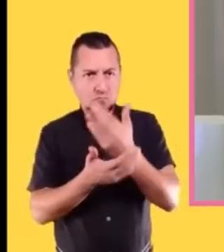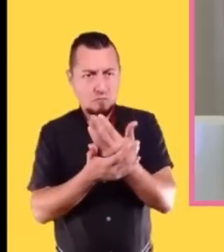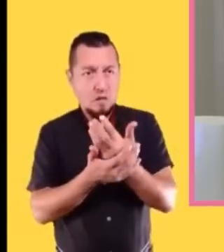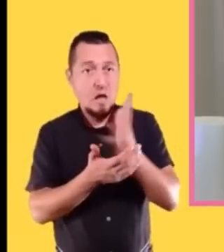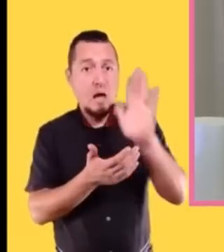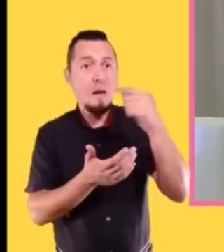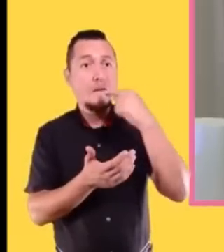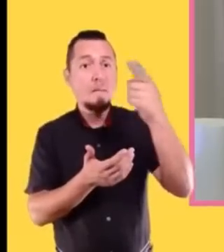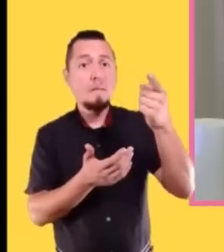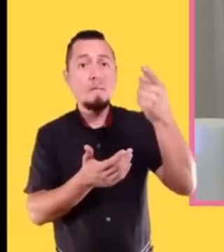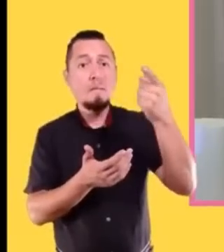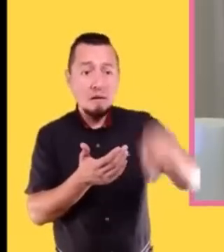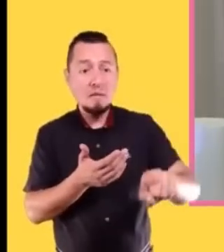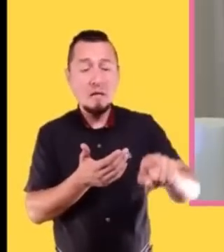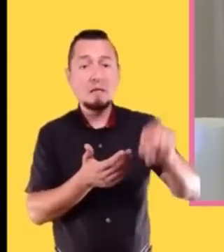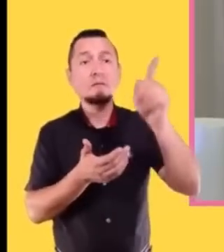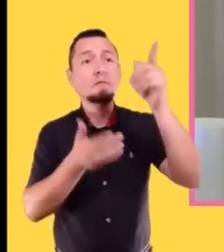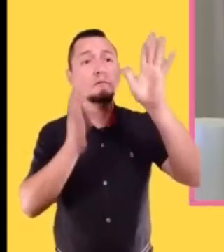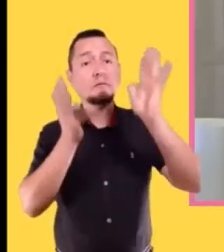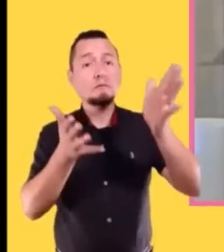agote ese proceso judicial.